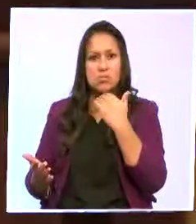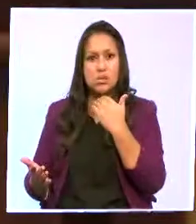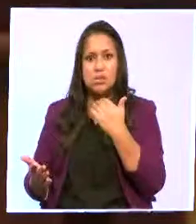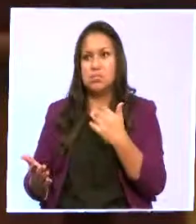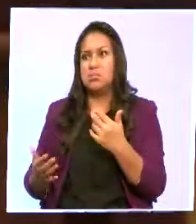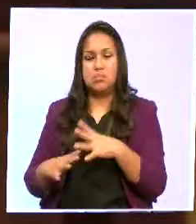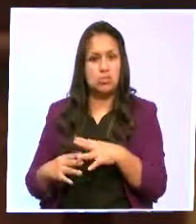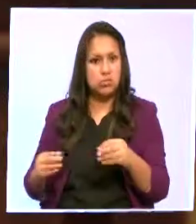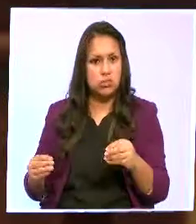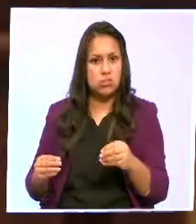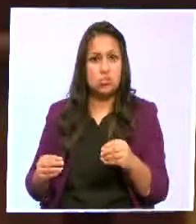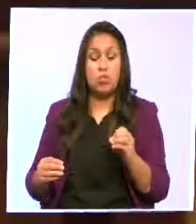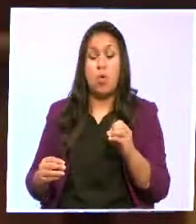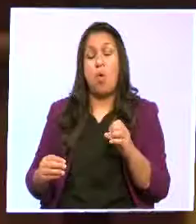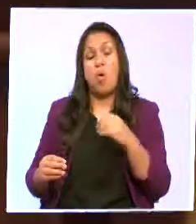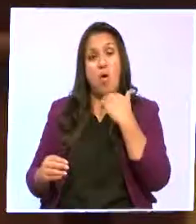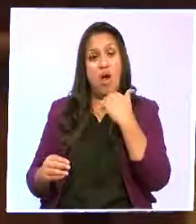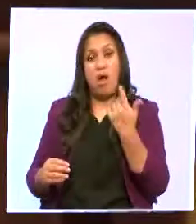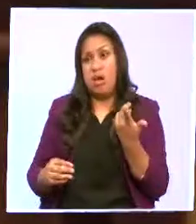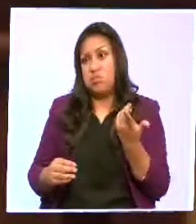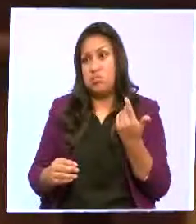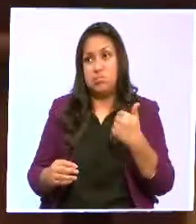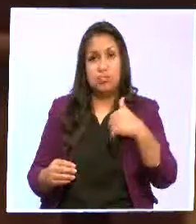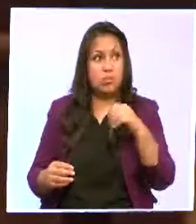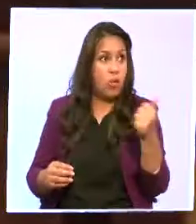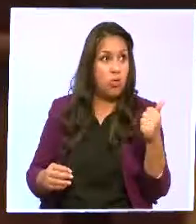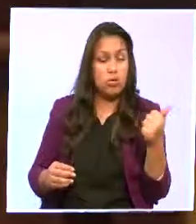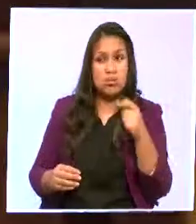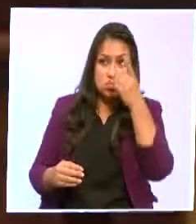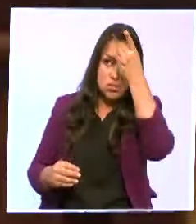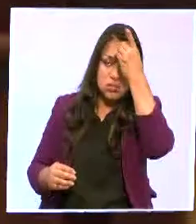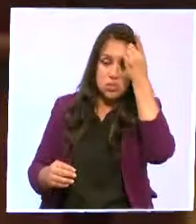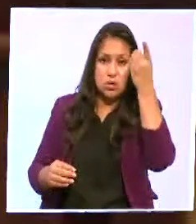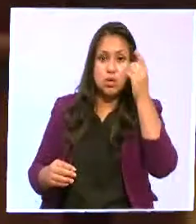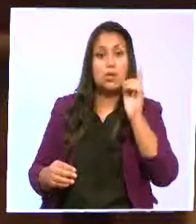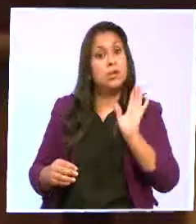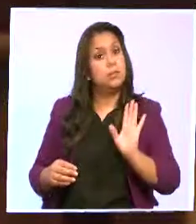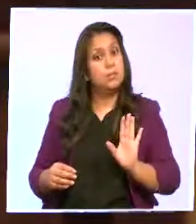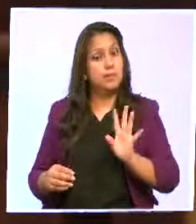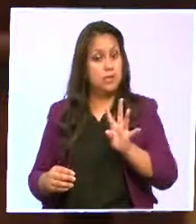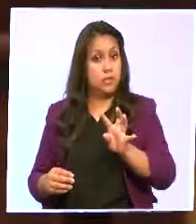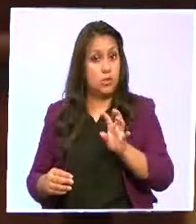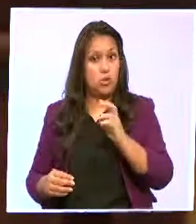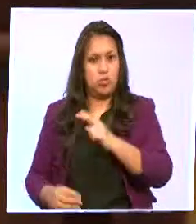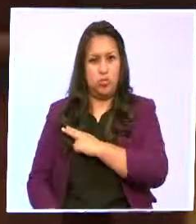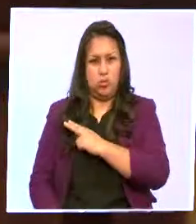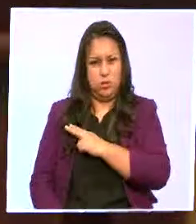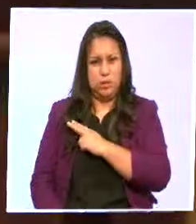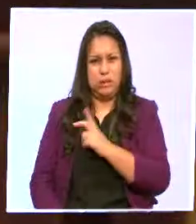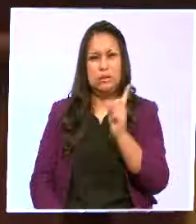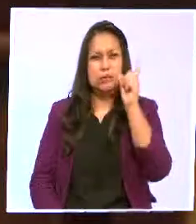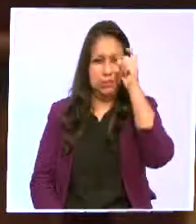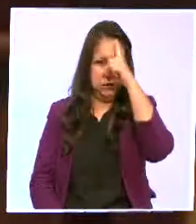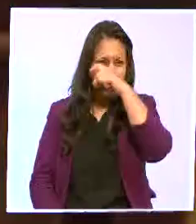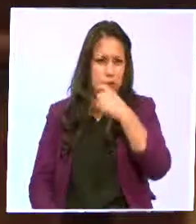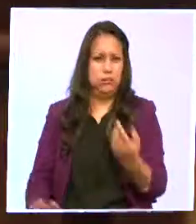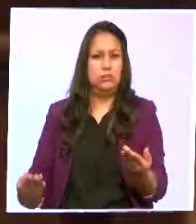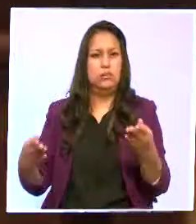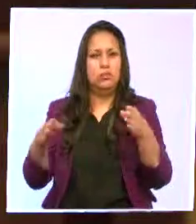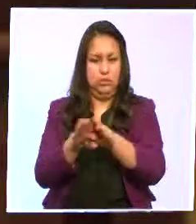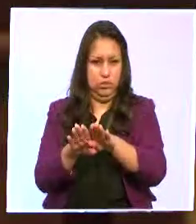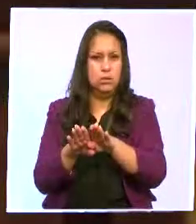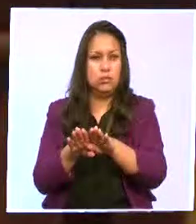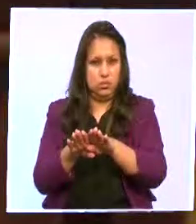proveedores e incluso también están pendientes de deudas con cada una de estas catorce universidades por tanto se ha visto dificultosa la única